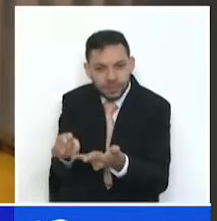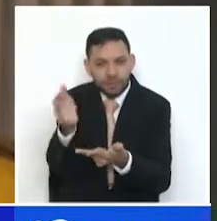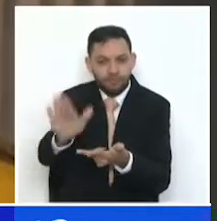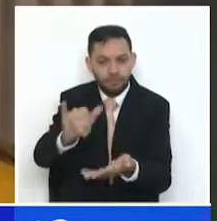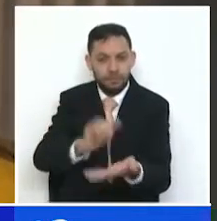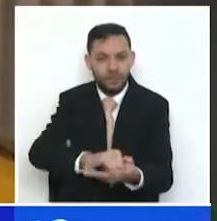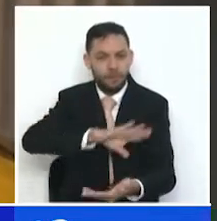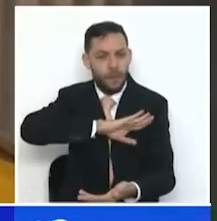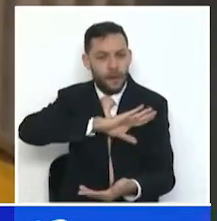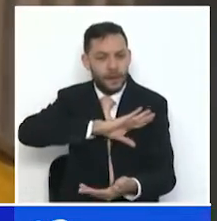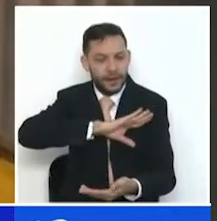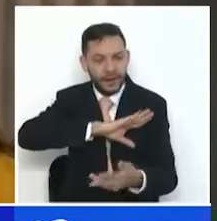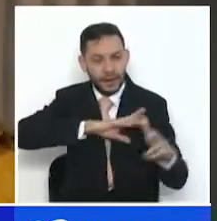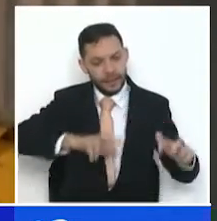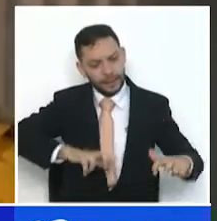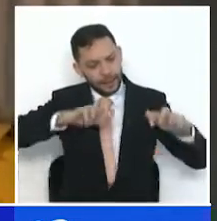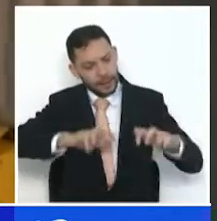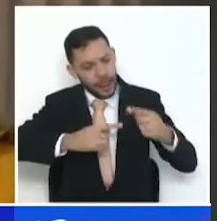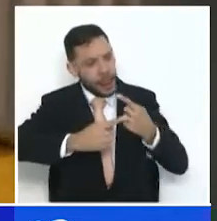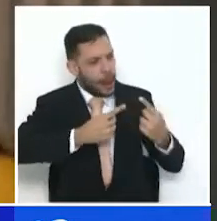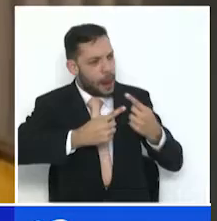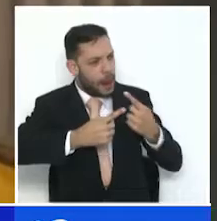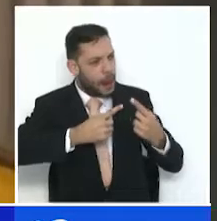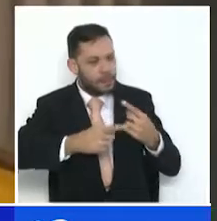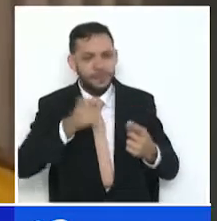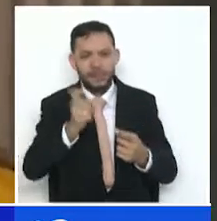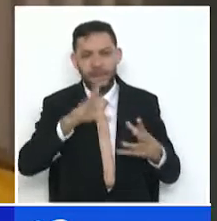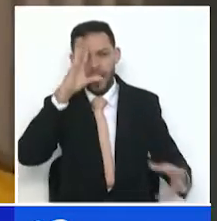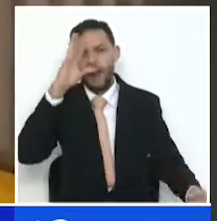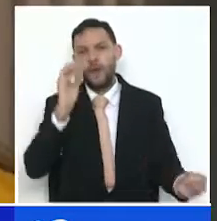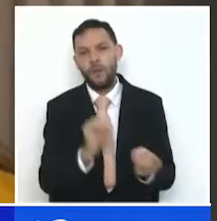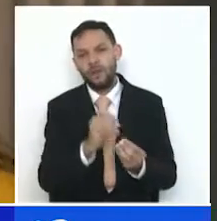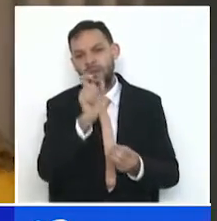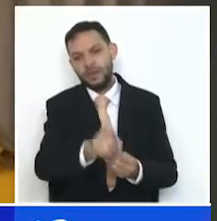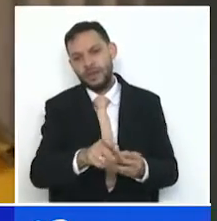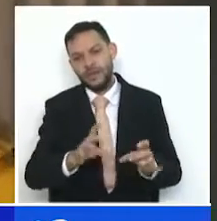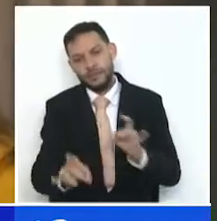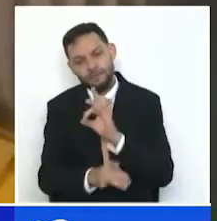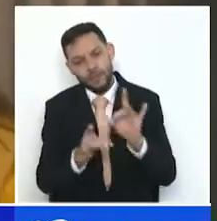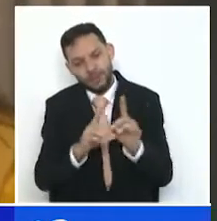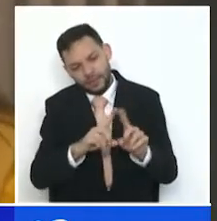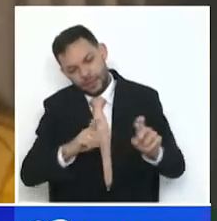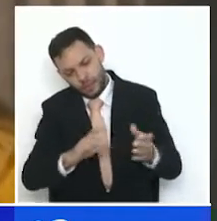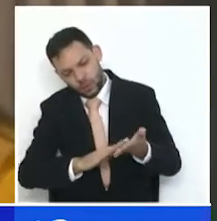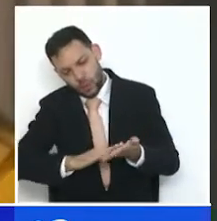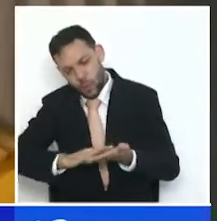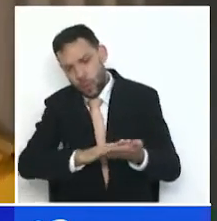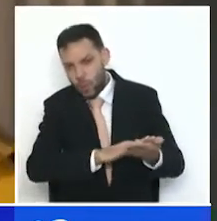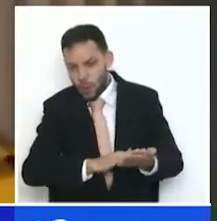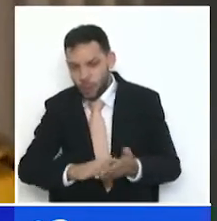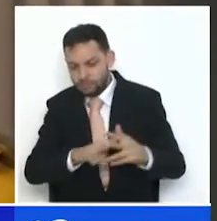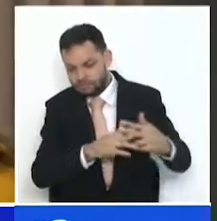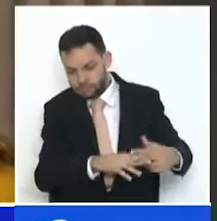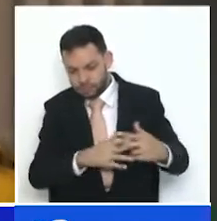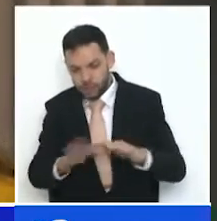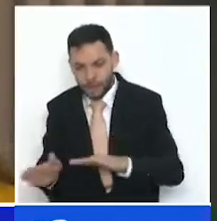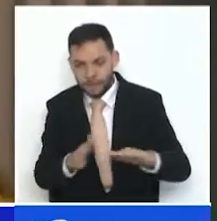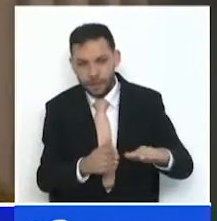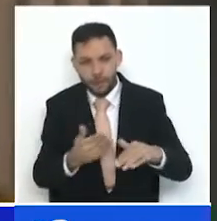de conciliación bancaria y presupuestal, que son 2 cosas muy, muy distintas. Tenemos entendido que la conciliación bancaria va muy